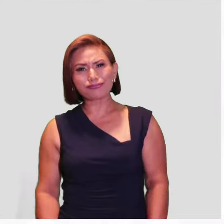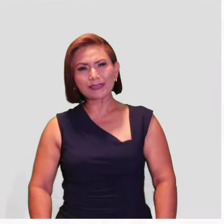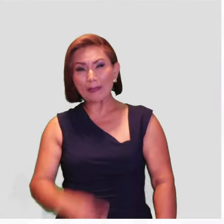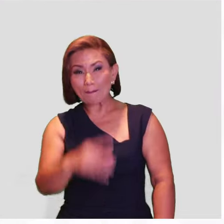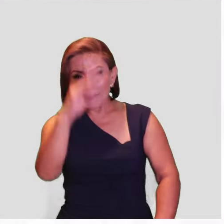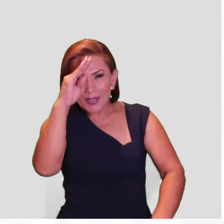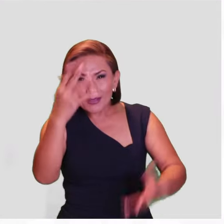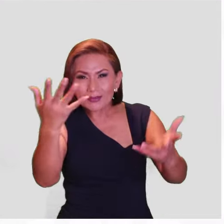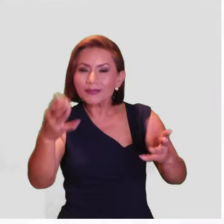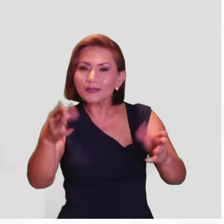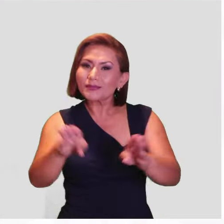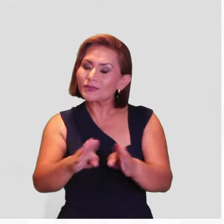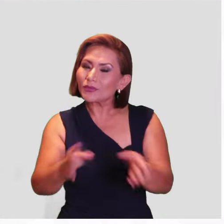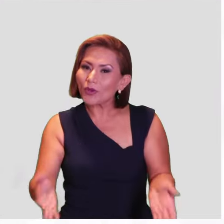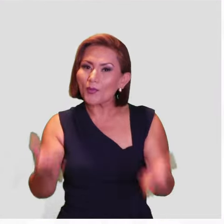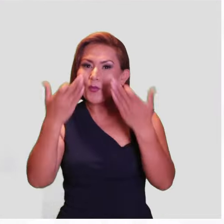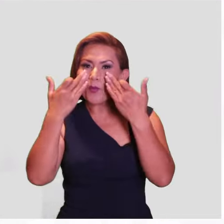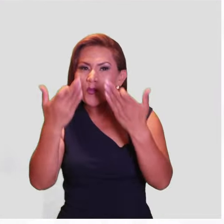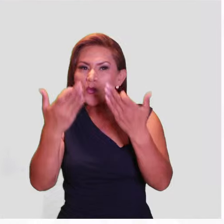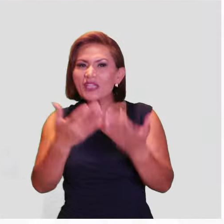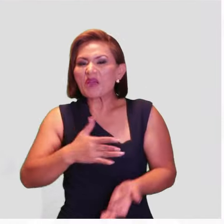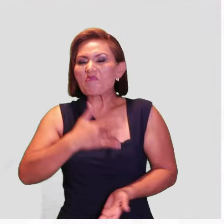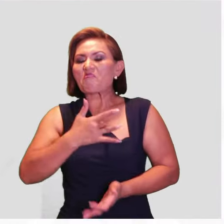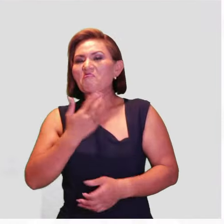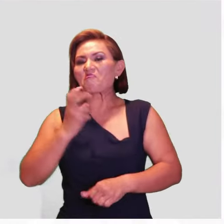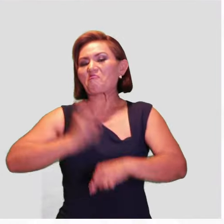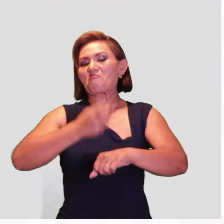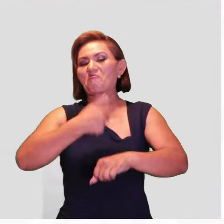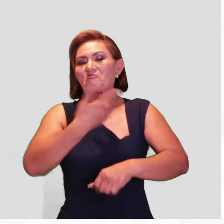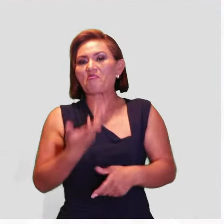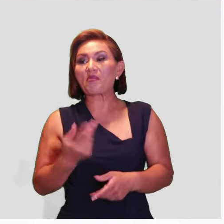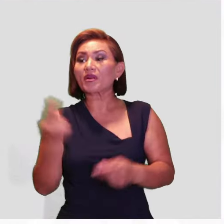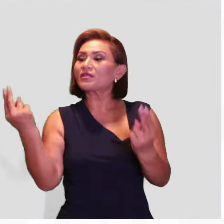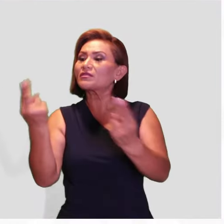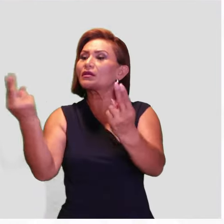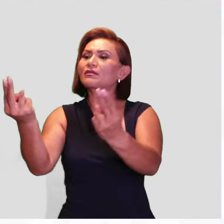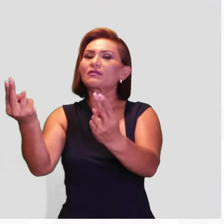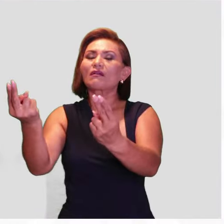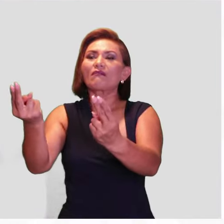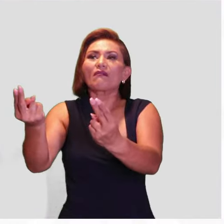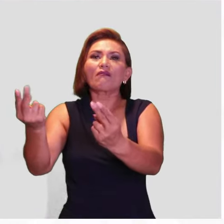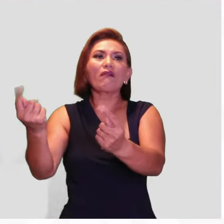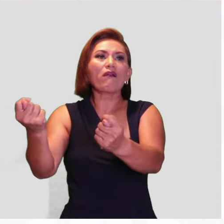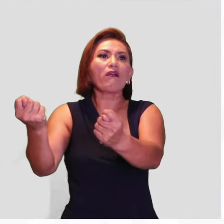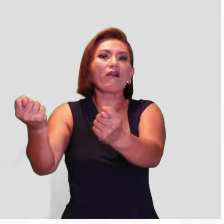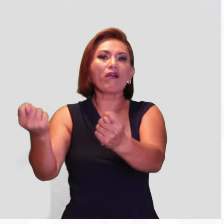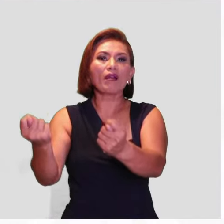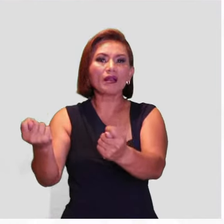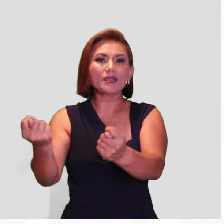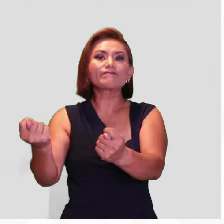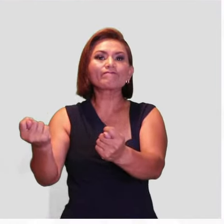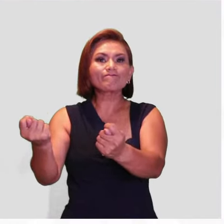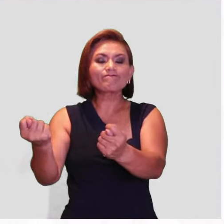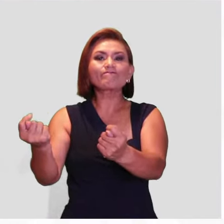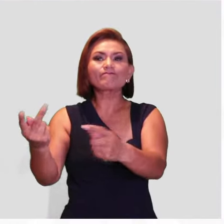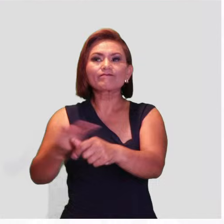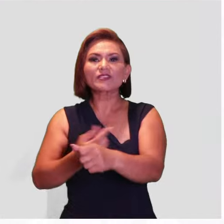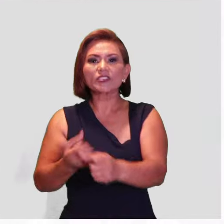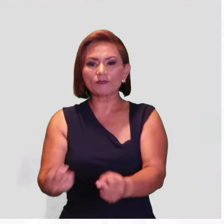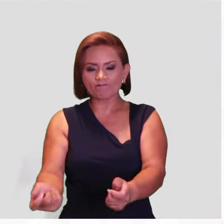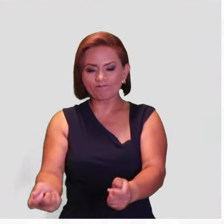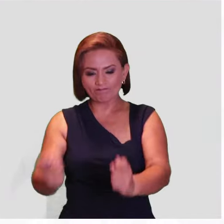Como una muestra de su indolencia ante las necesidades de las personas más vulnerables y su afán por aferrarse al